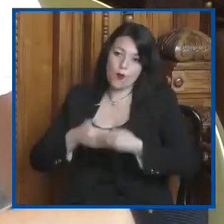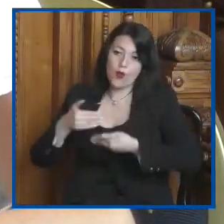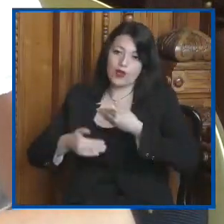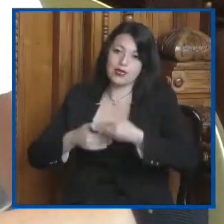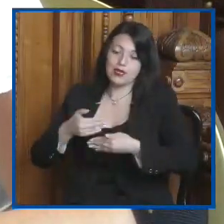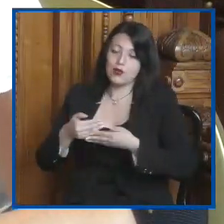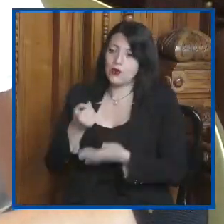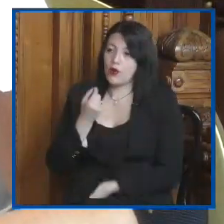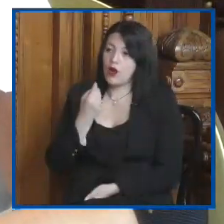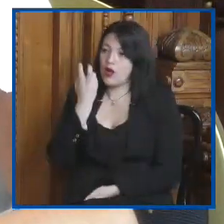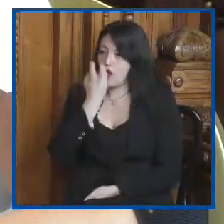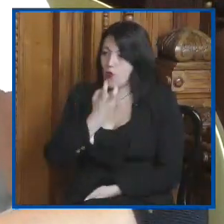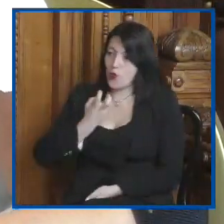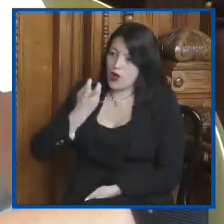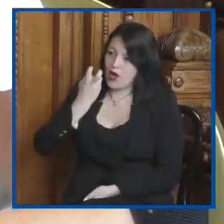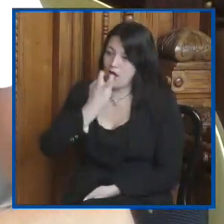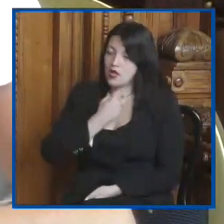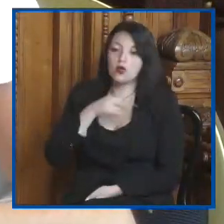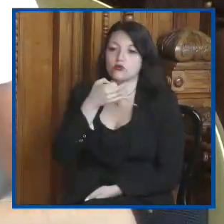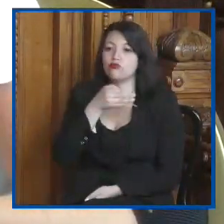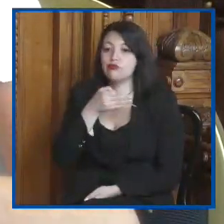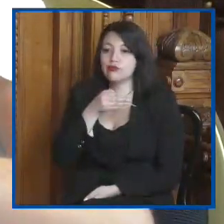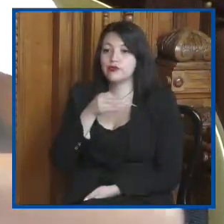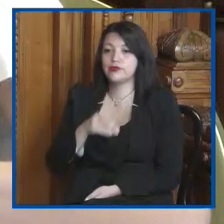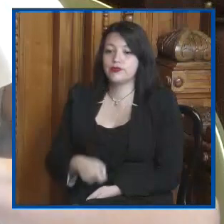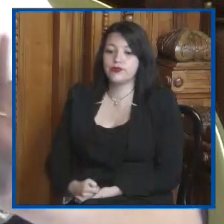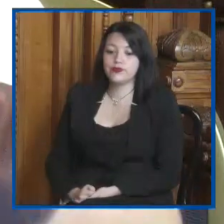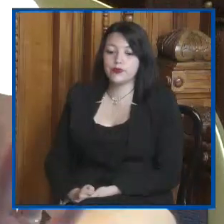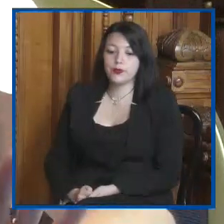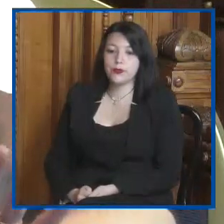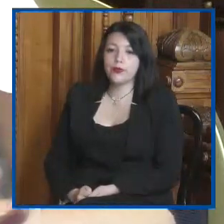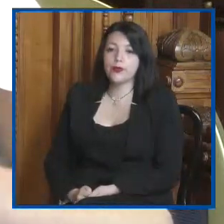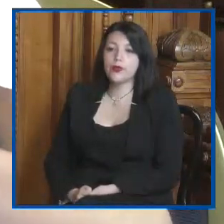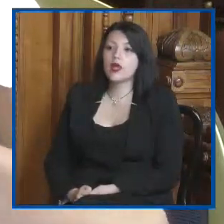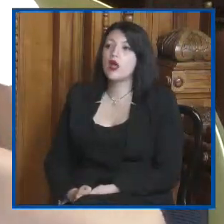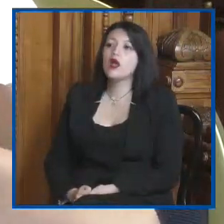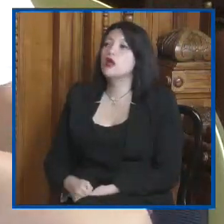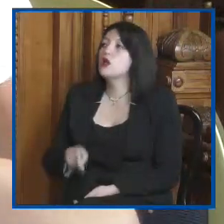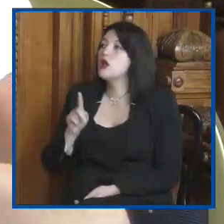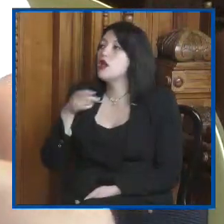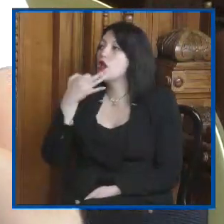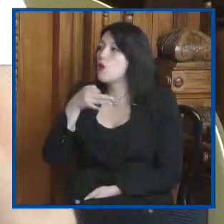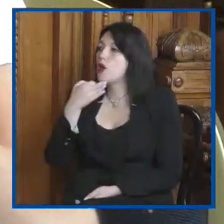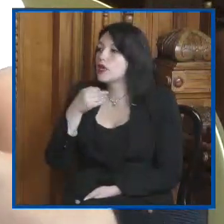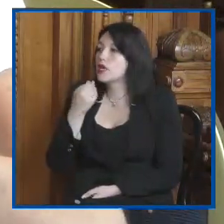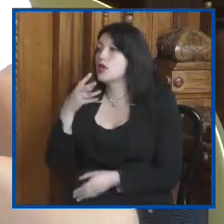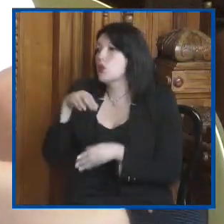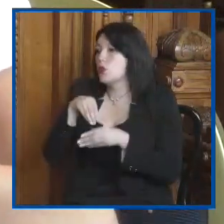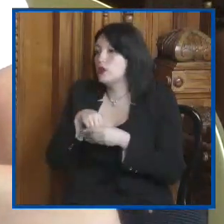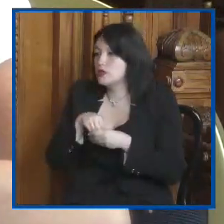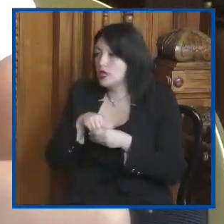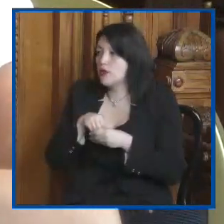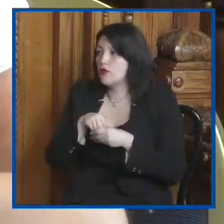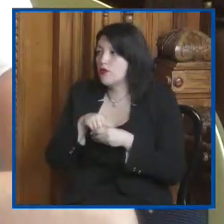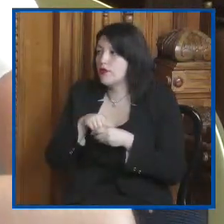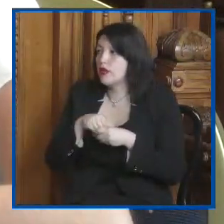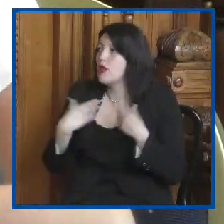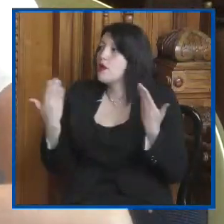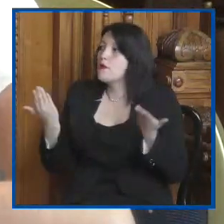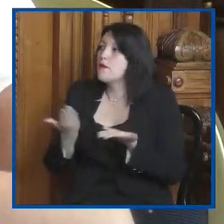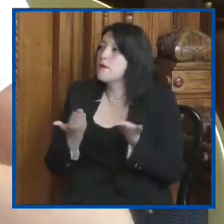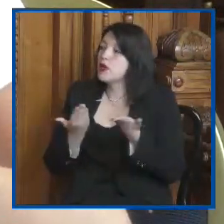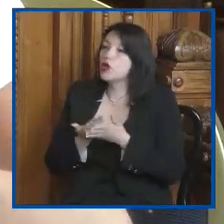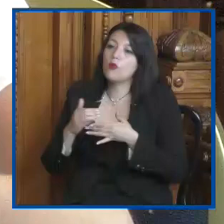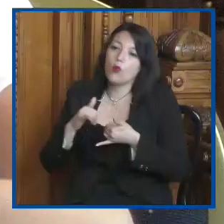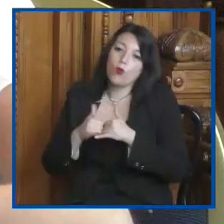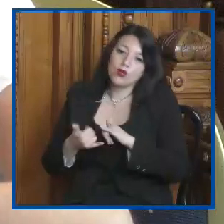lenguaje. Porque no hablemos ni siquiera del lenguaje inclusivo, pero hablemos hasta desde cómo los chicos escriben los